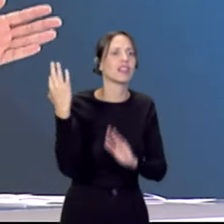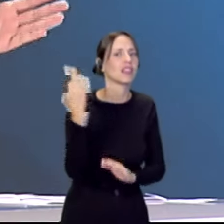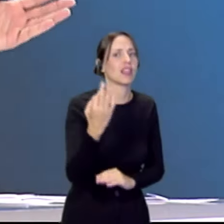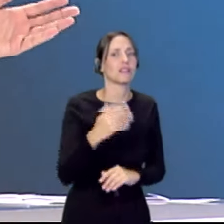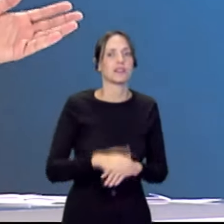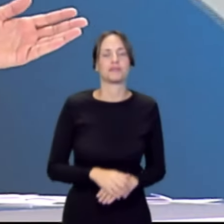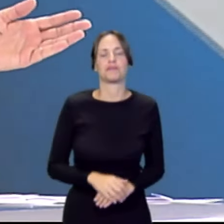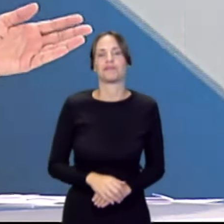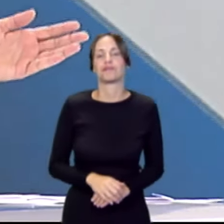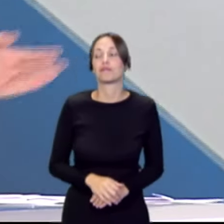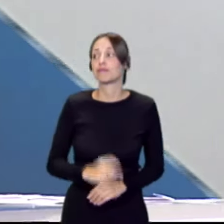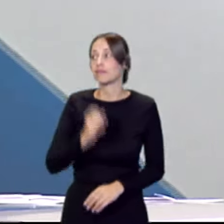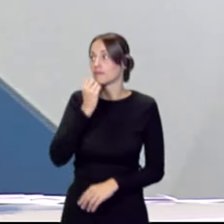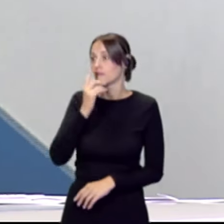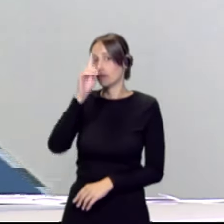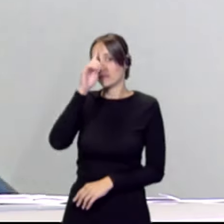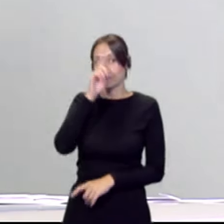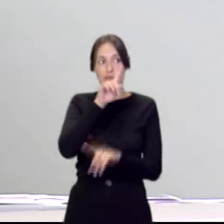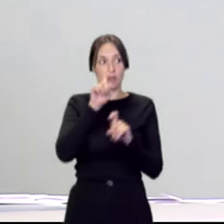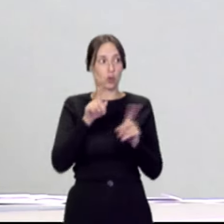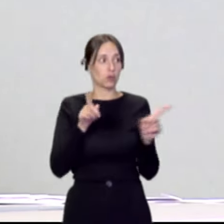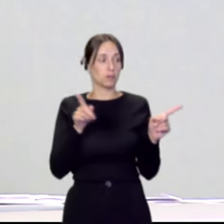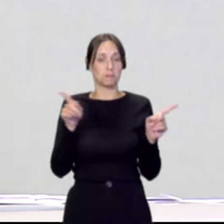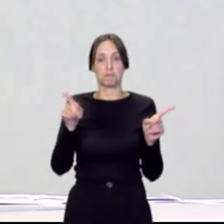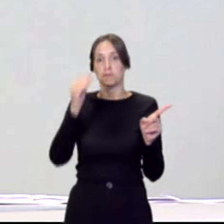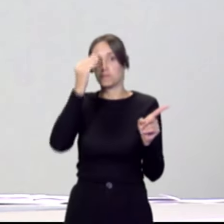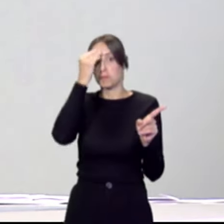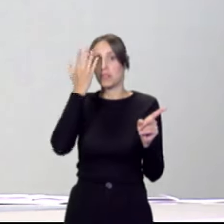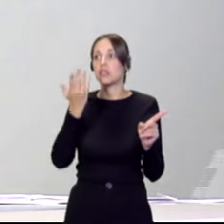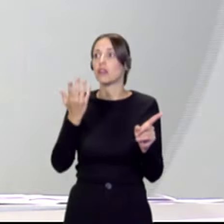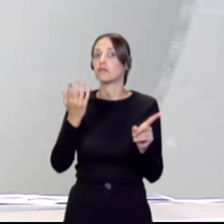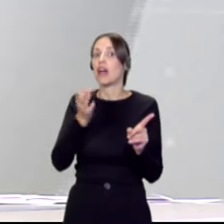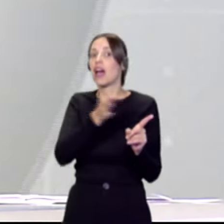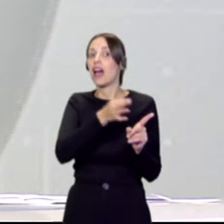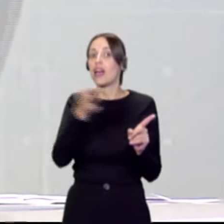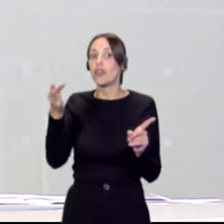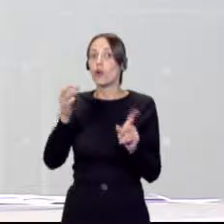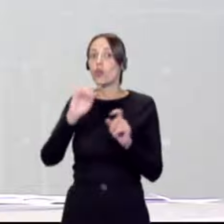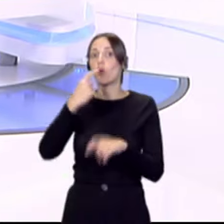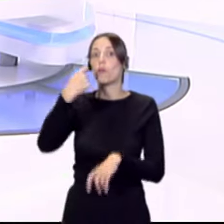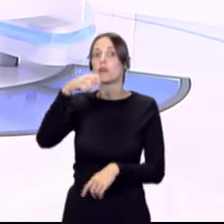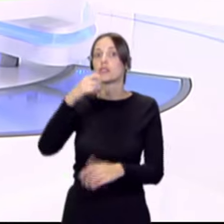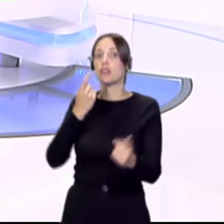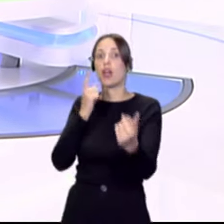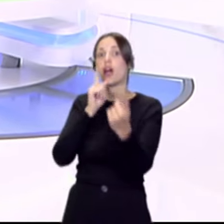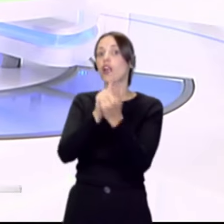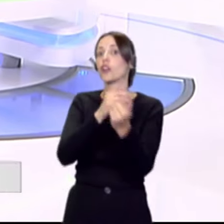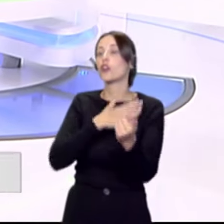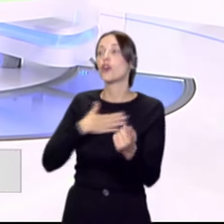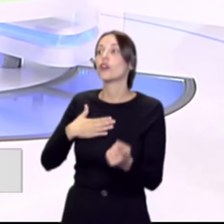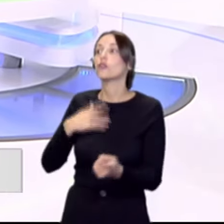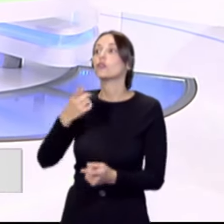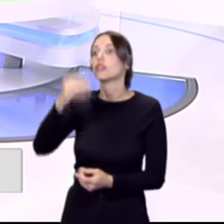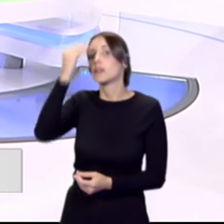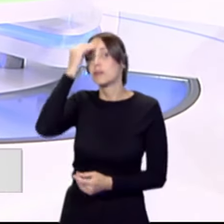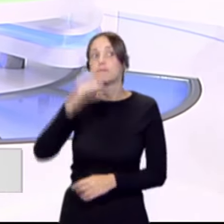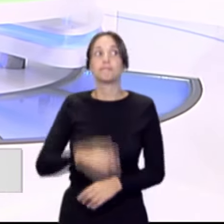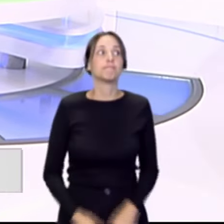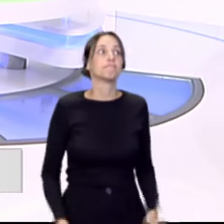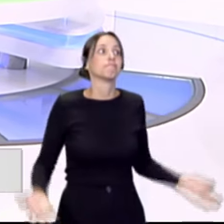la pregunta a la mesa. ¿Es un acierto o es un error que no hayan querido reunirse con el presidente? Bueno, el señor Palomo, yo me lo hizo, yo me lo como, ¿no? O sea, al